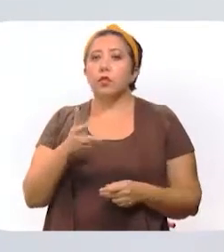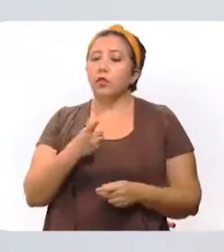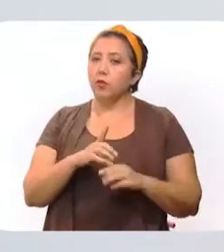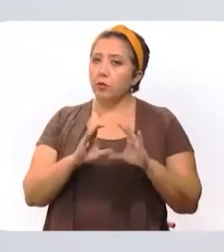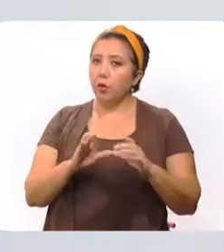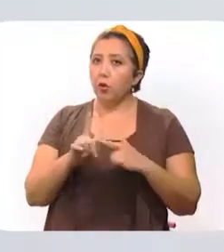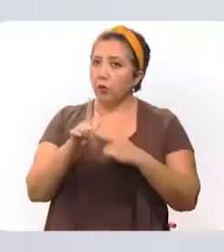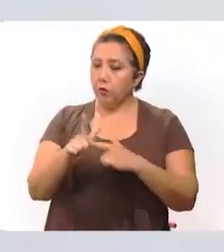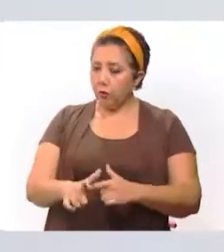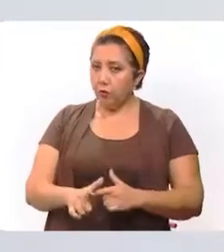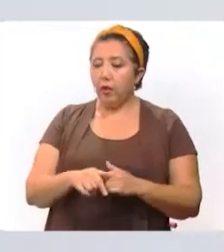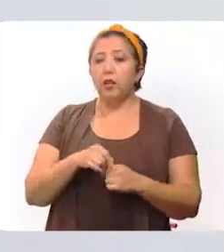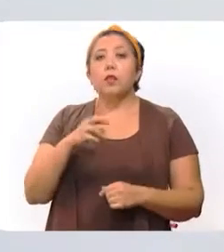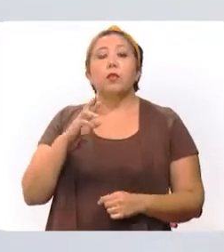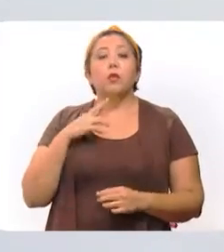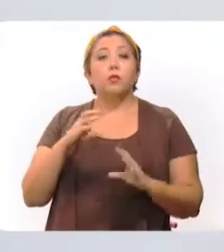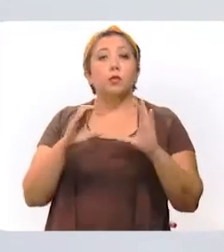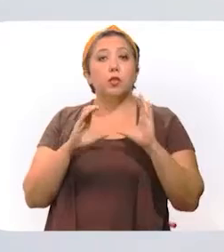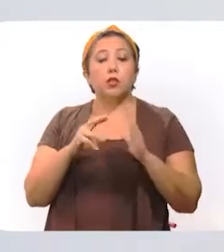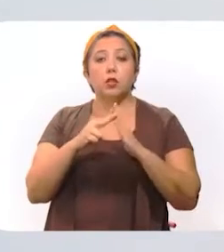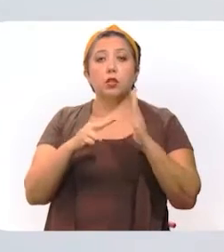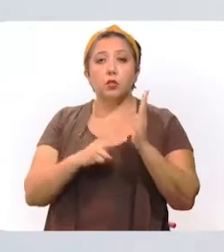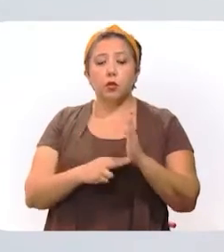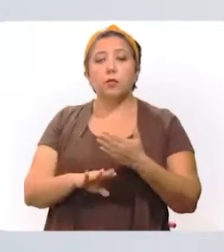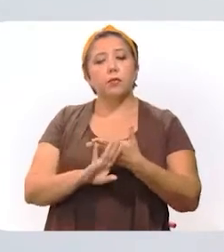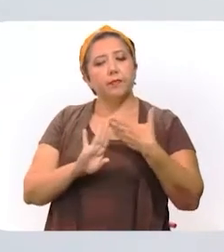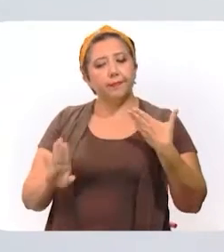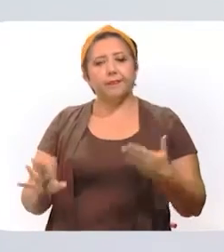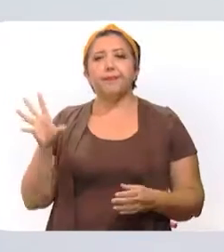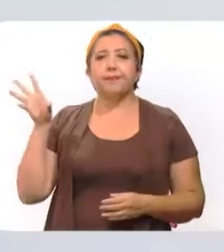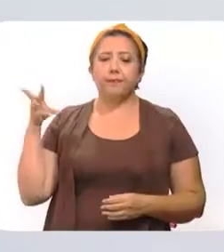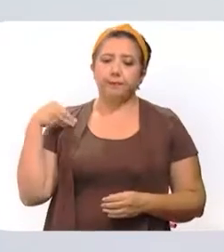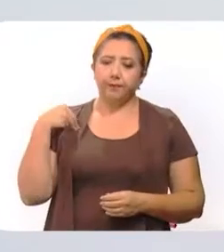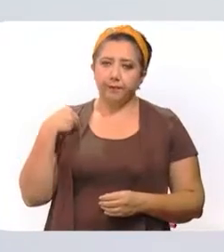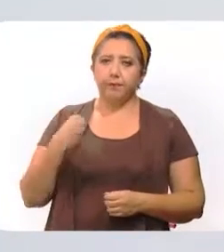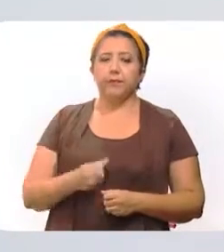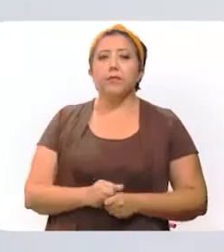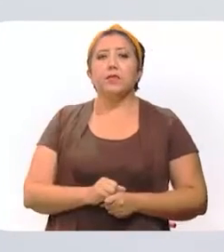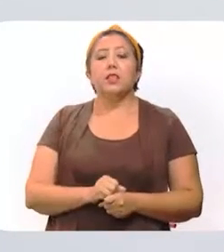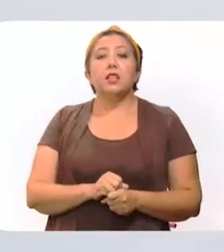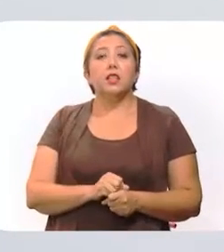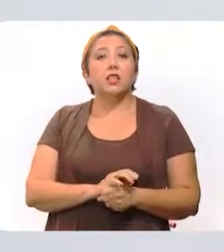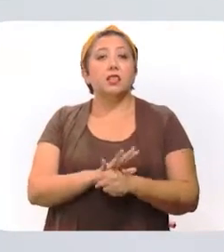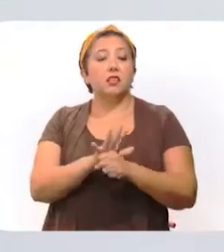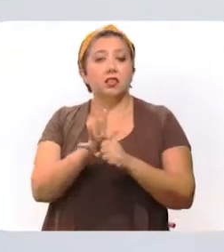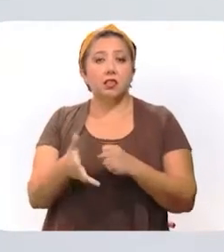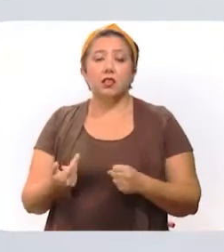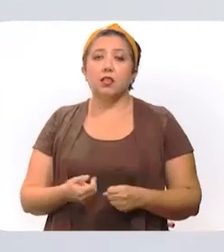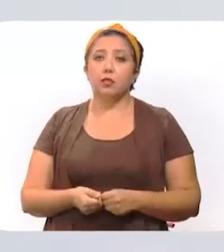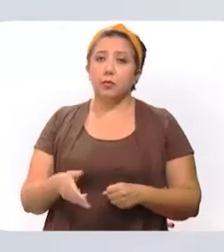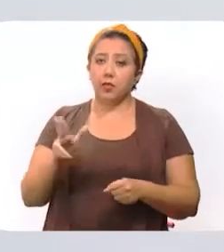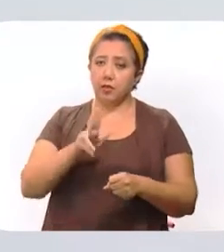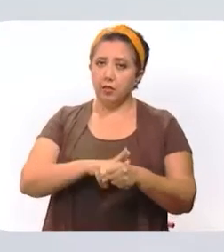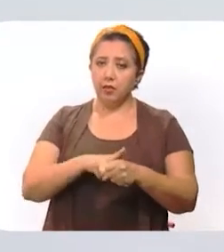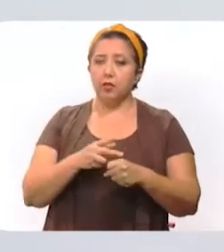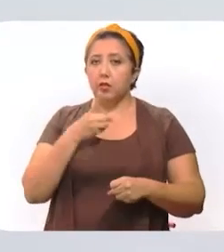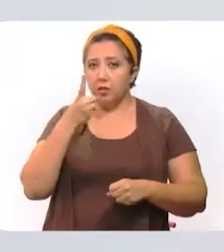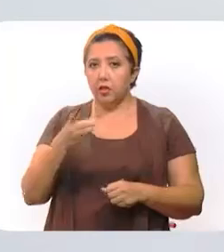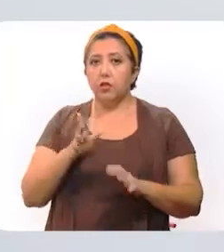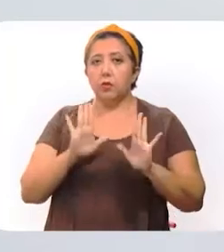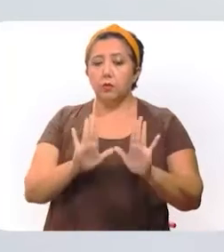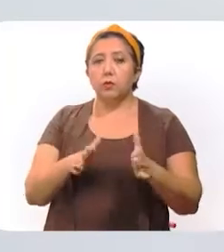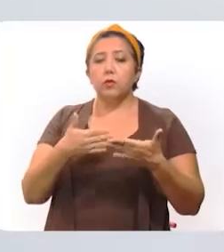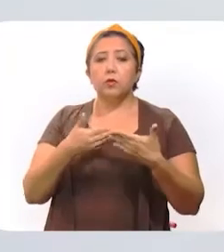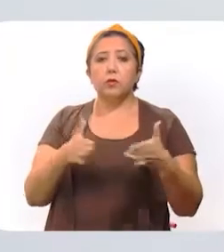guardia y continuar actuando con responsabilidad y siguiendo las medidas sanitarias para evitar comprometer nuestra capacidad hospitalaria e